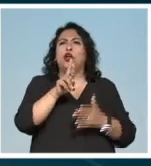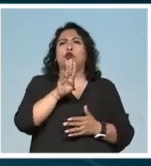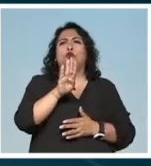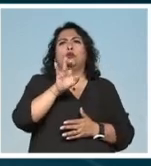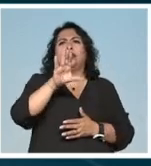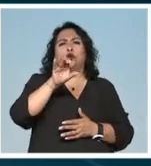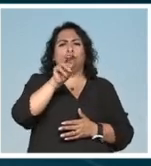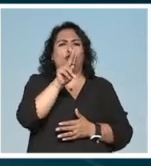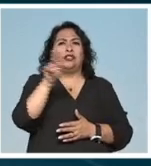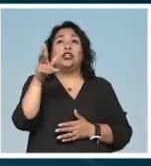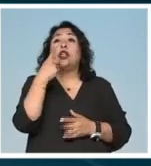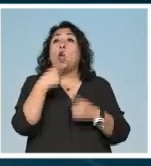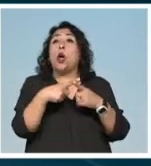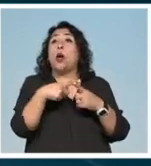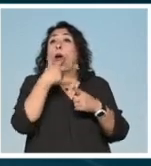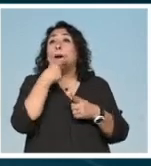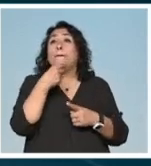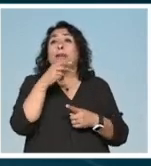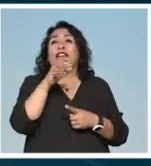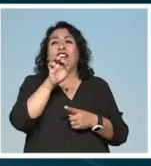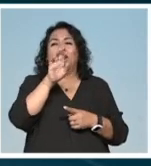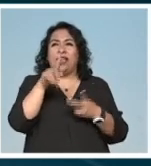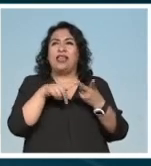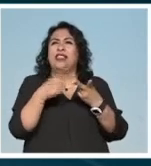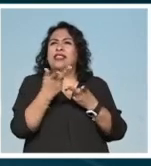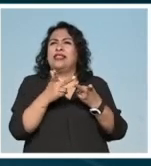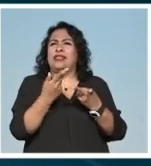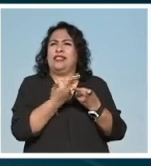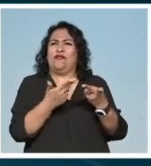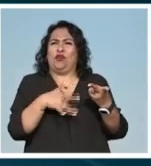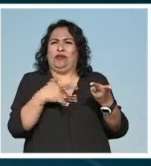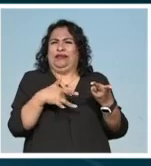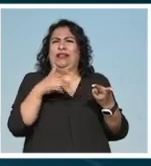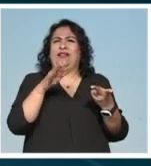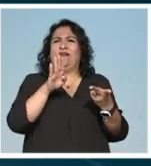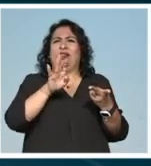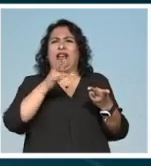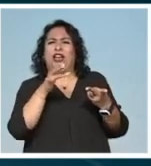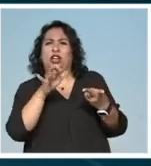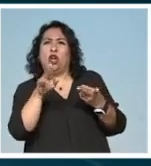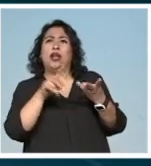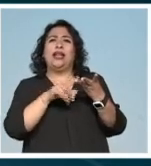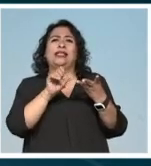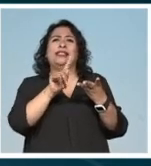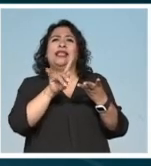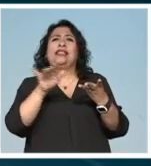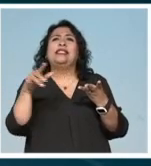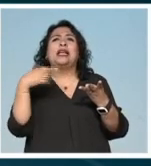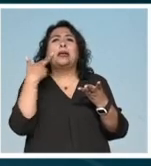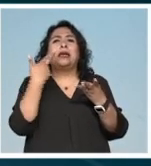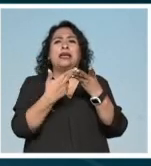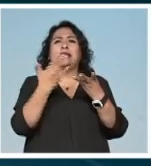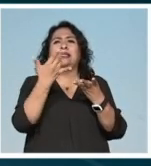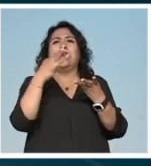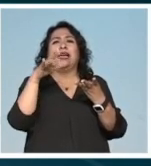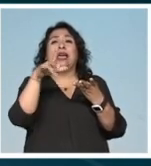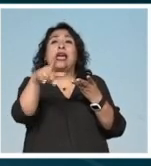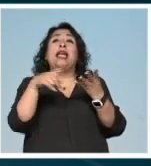Musicón con Efraín Constantino, dibujo intuitivo por Bayrol Jiménez, stencil a cargo de Yanquel Bandera.